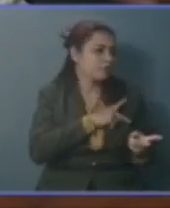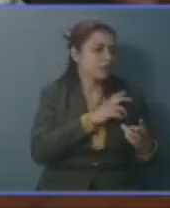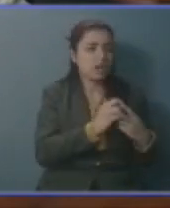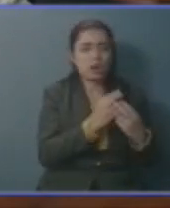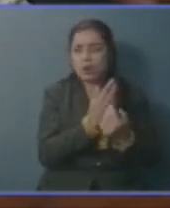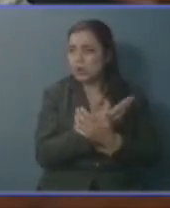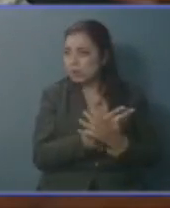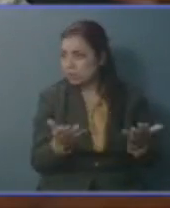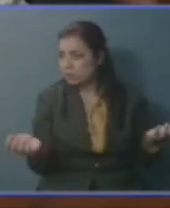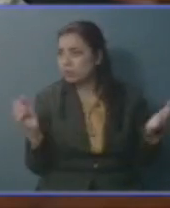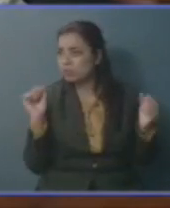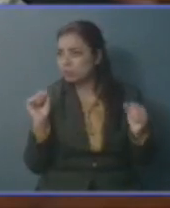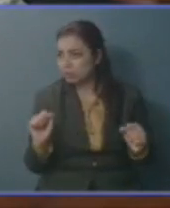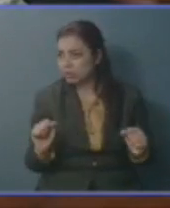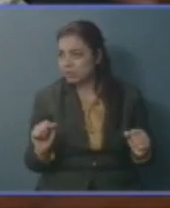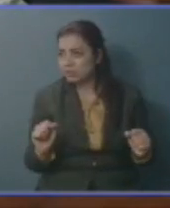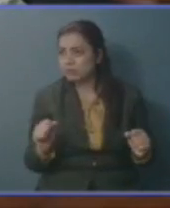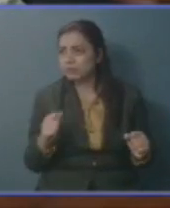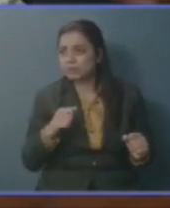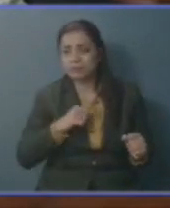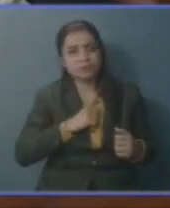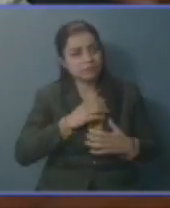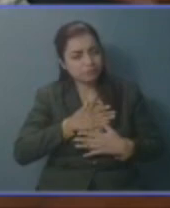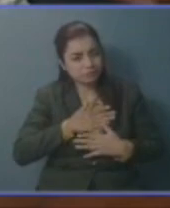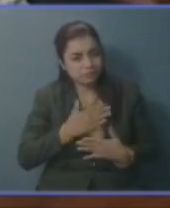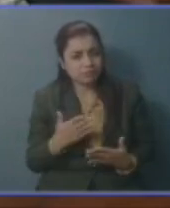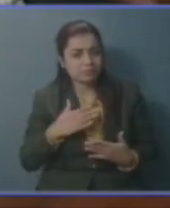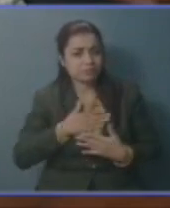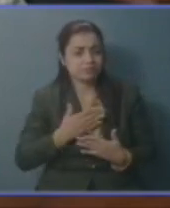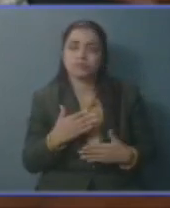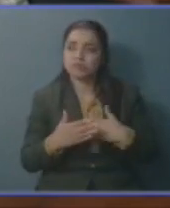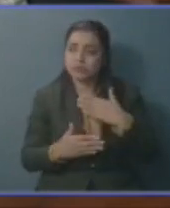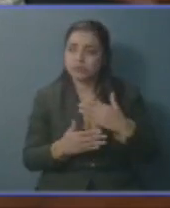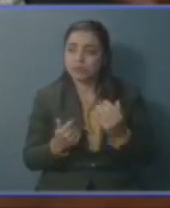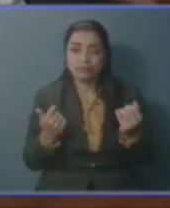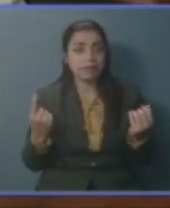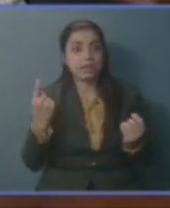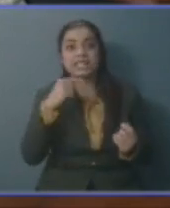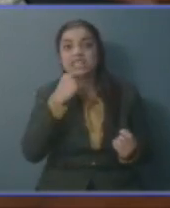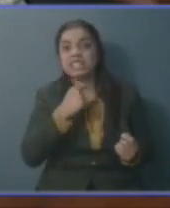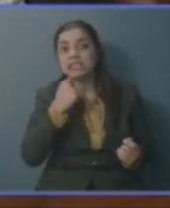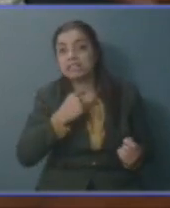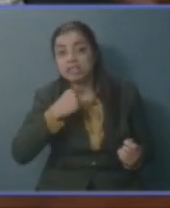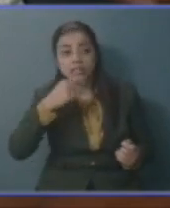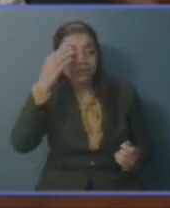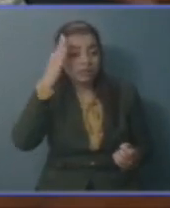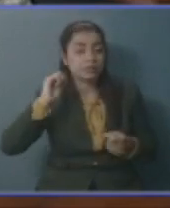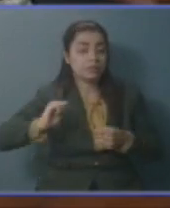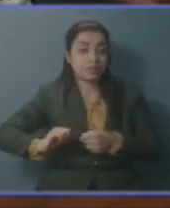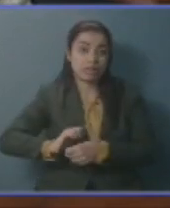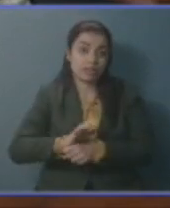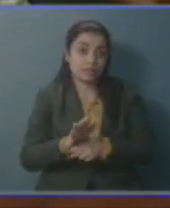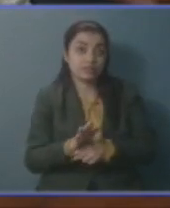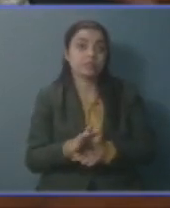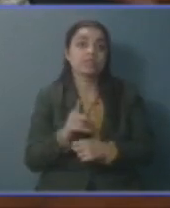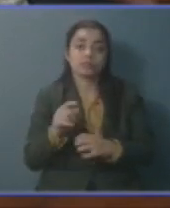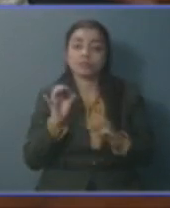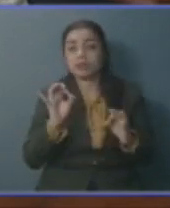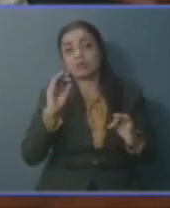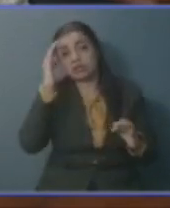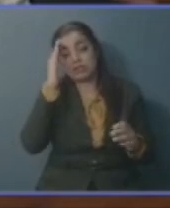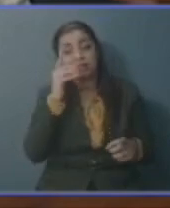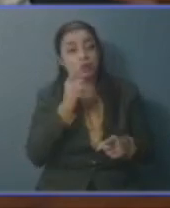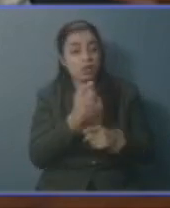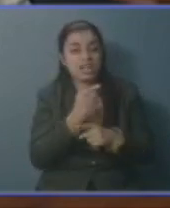puede contribuir a ir cercando las posibilidades de avance de este virus y se tendría un mapa